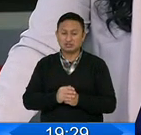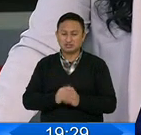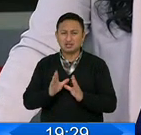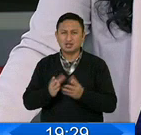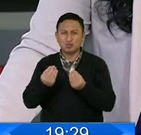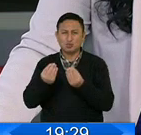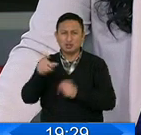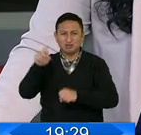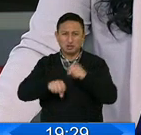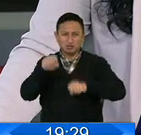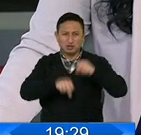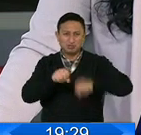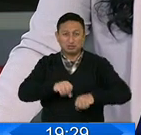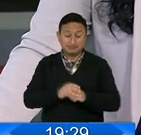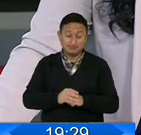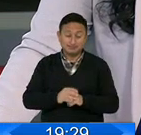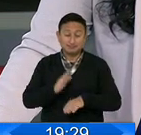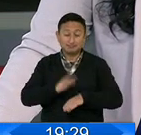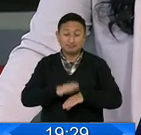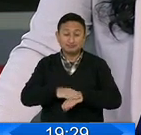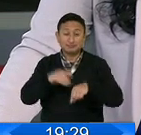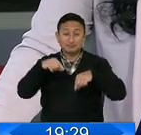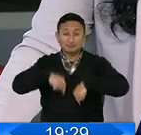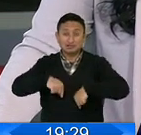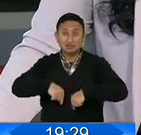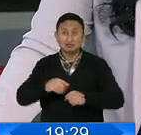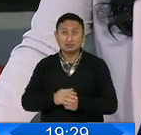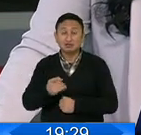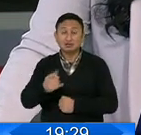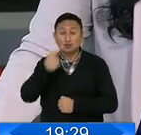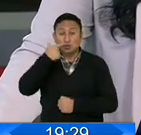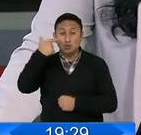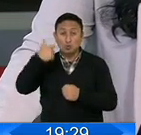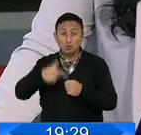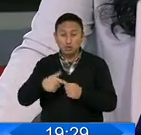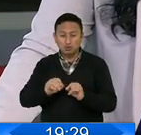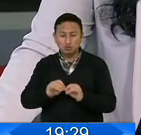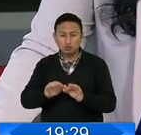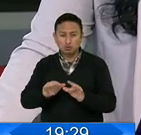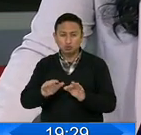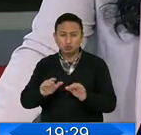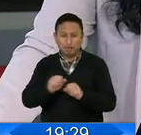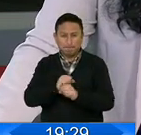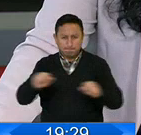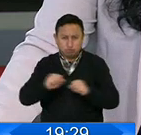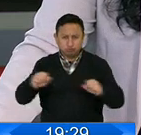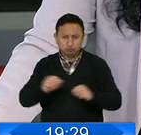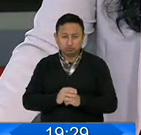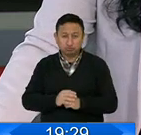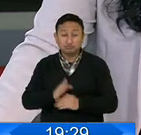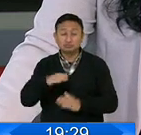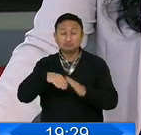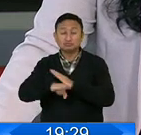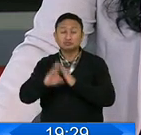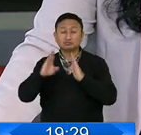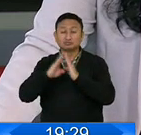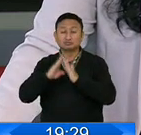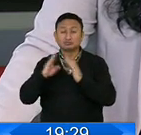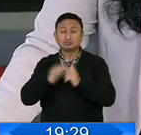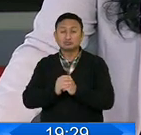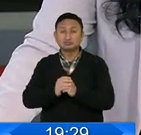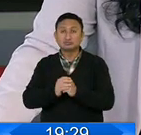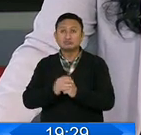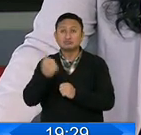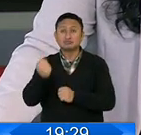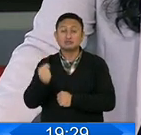daños materiales dejó como resultado la deflagración de gas doméstico registrado en una vivienda en el barrio Pueblo Unido. Esto es